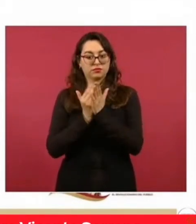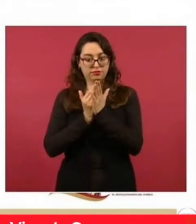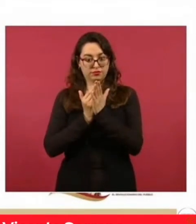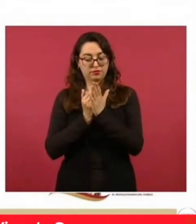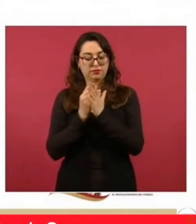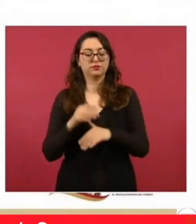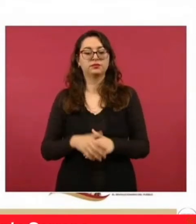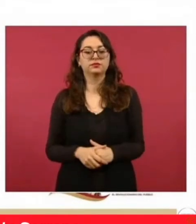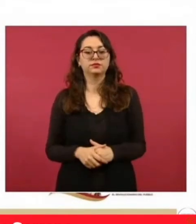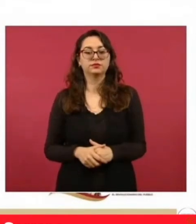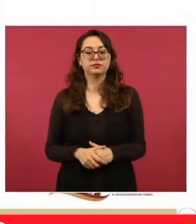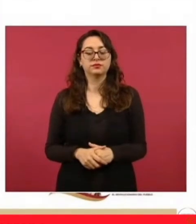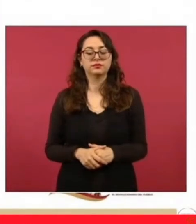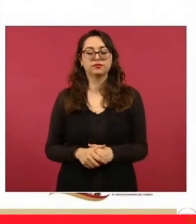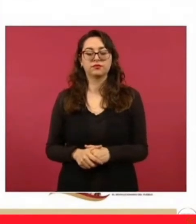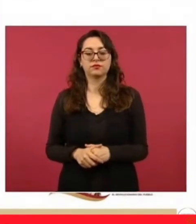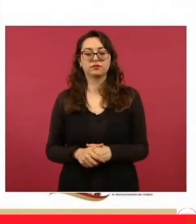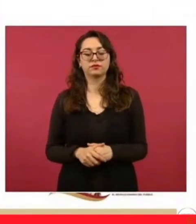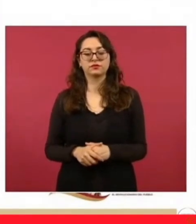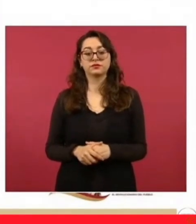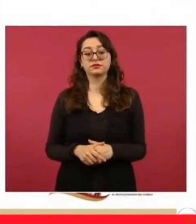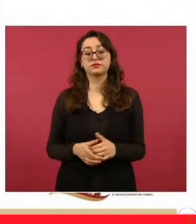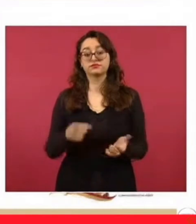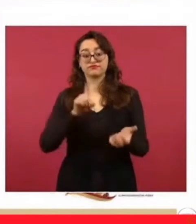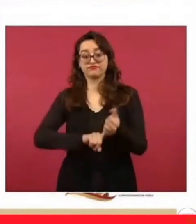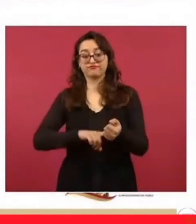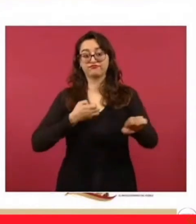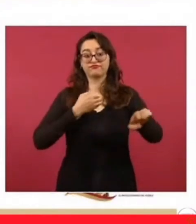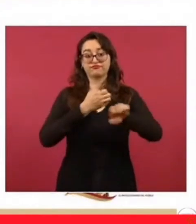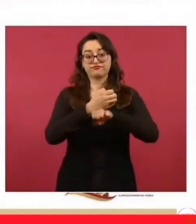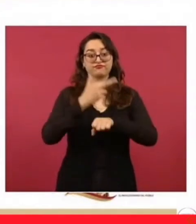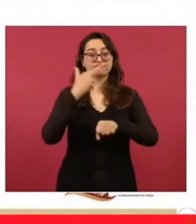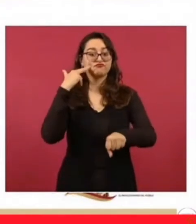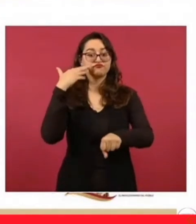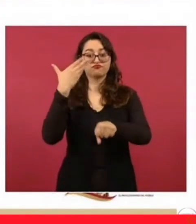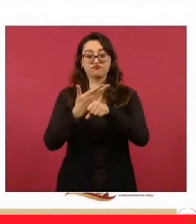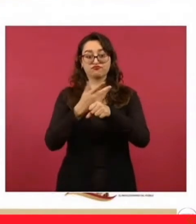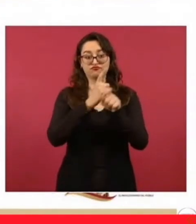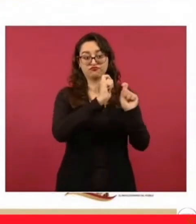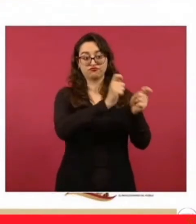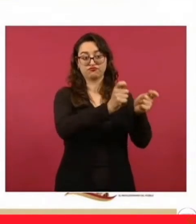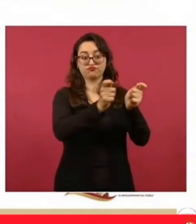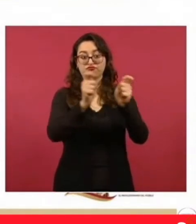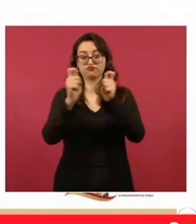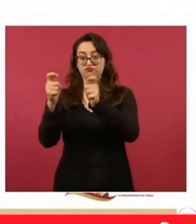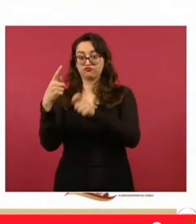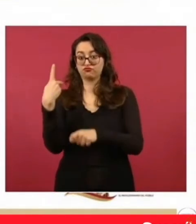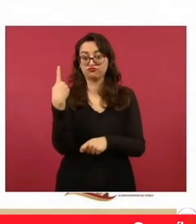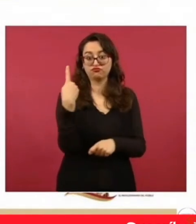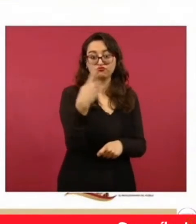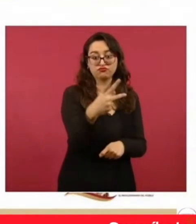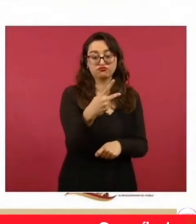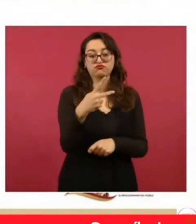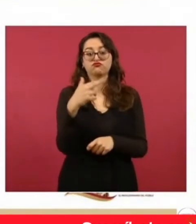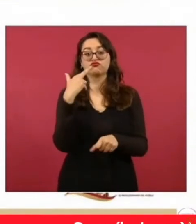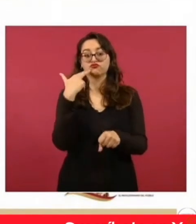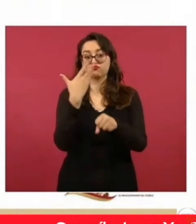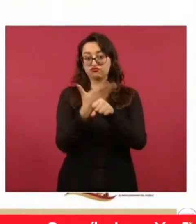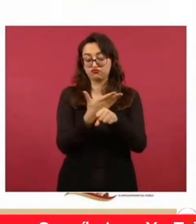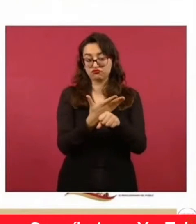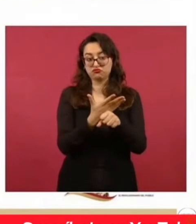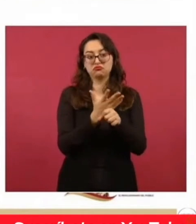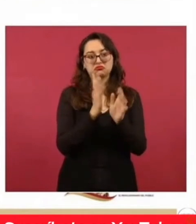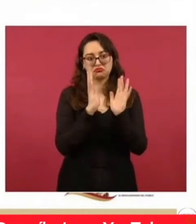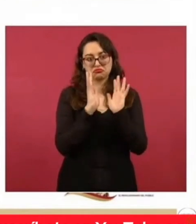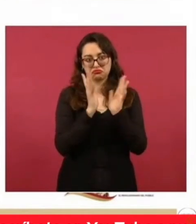de los delitos del foro común la mayoría a la baja y en el caso